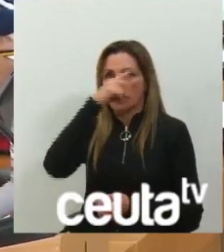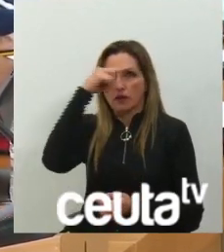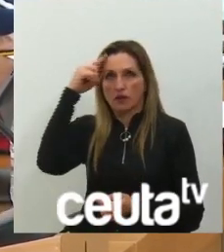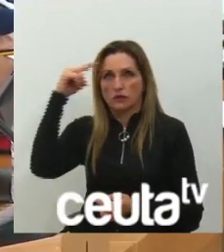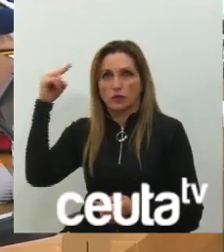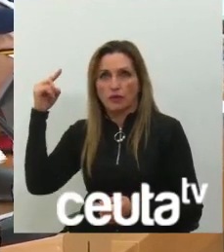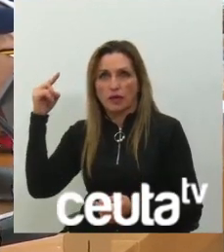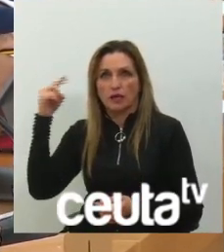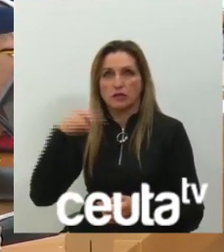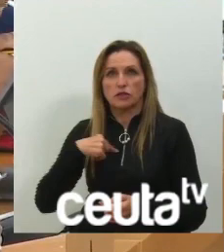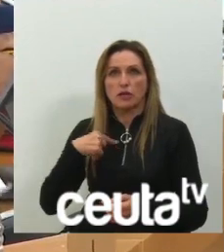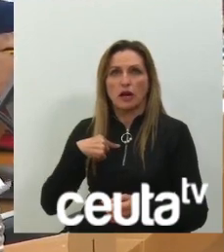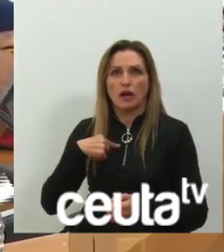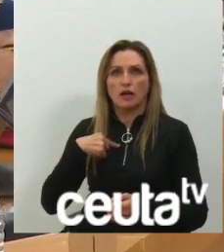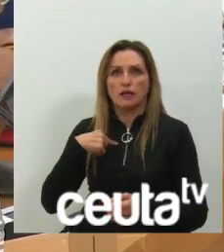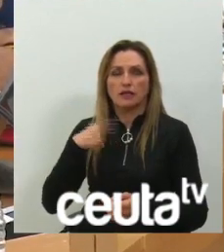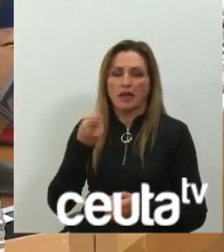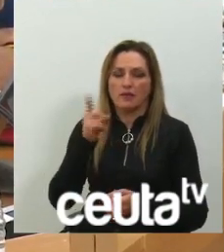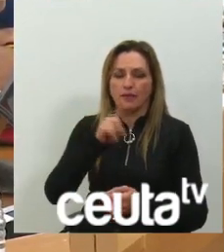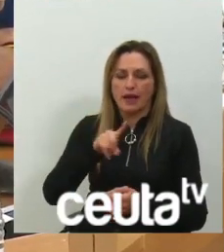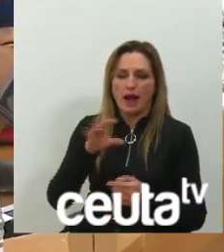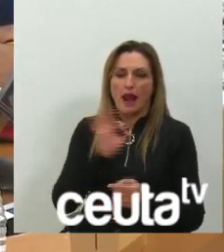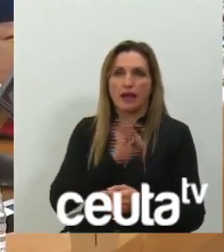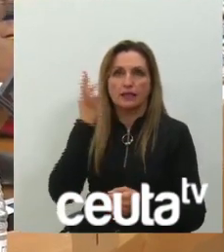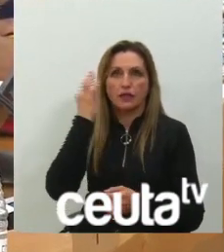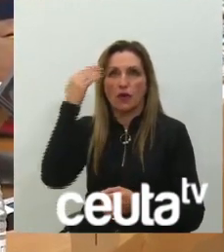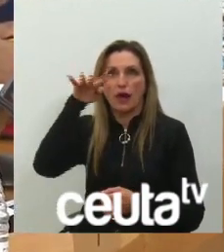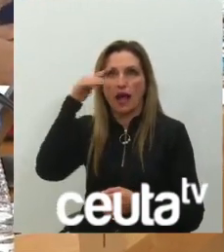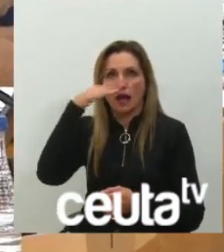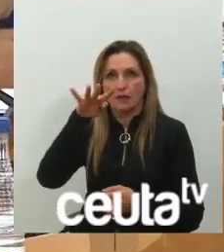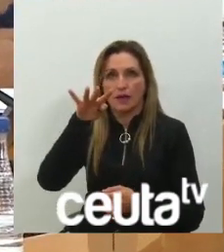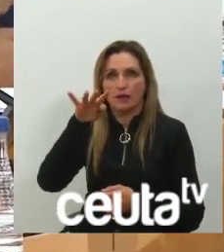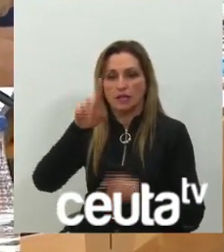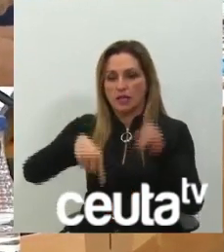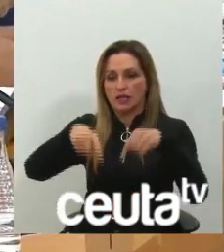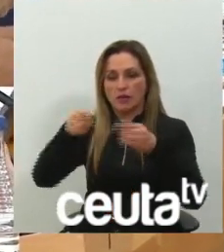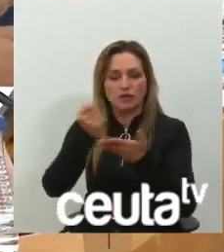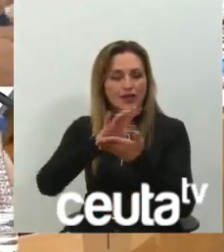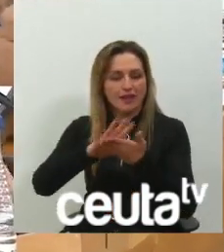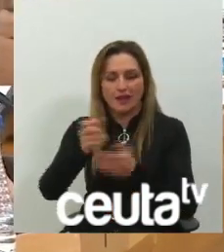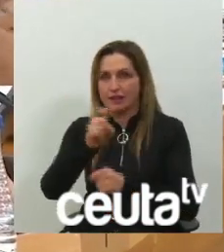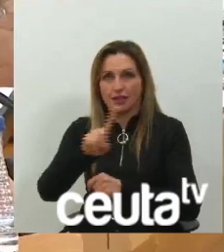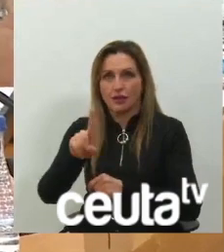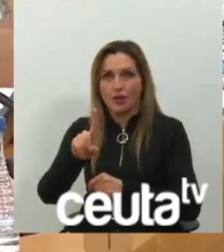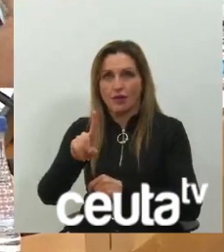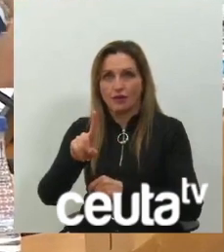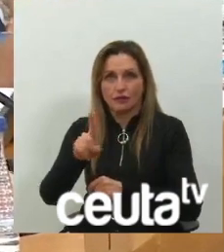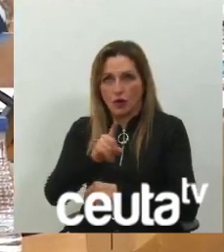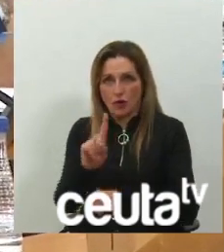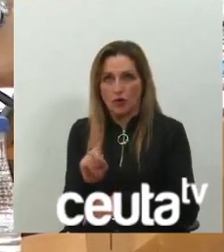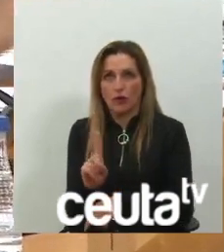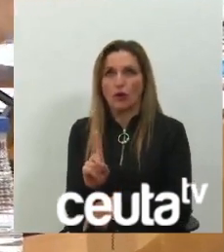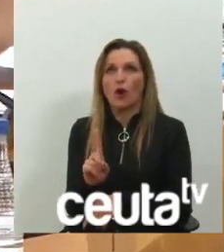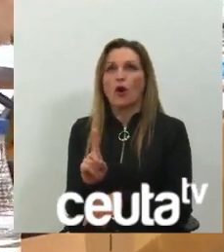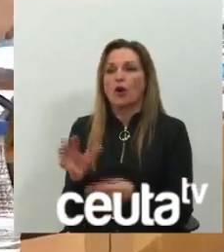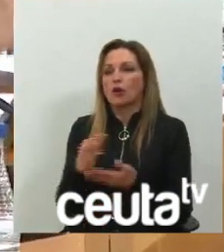tampoco igual que la señora no hemos dicho que sea transporte gratis para todos ya lo que faltaba es que todo